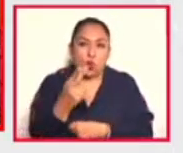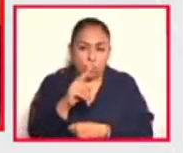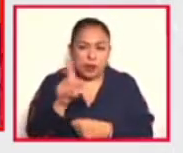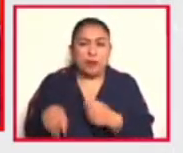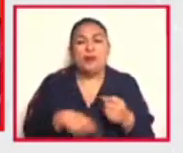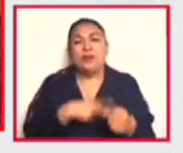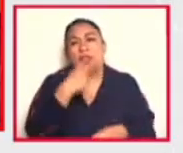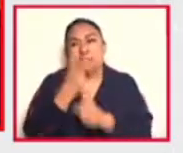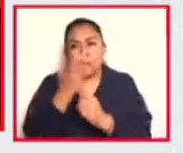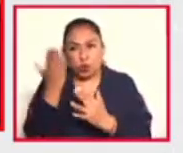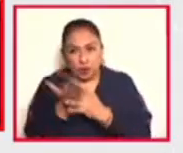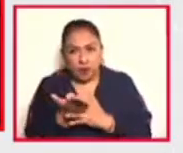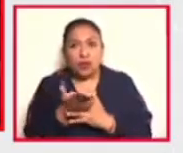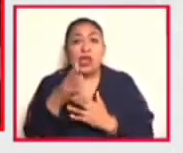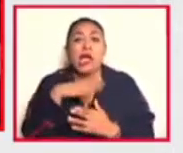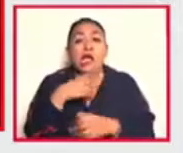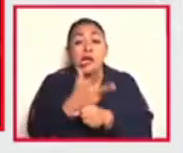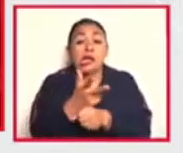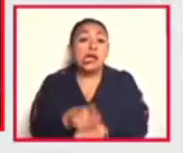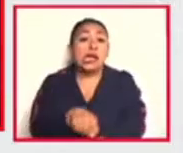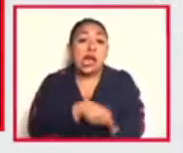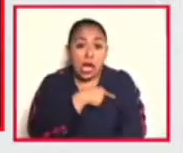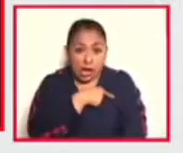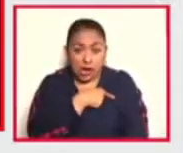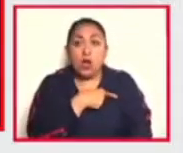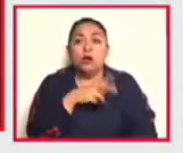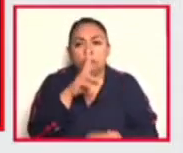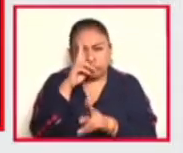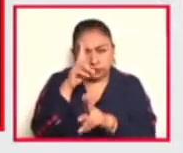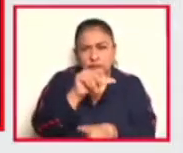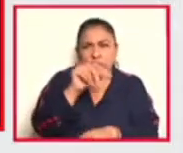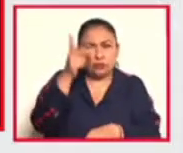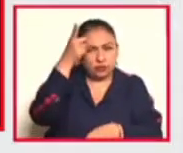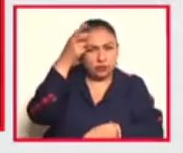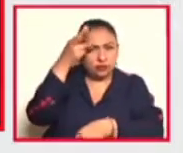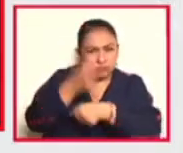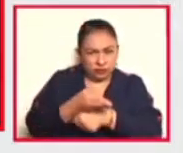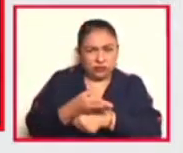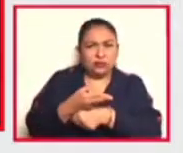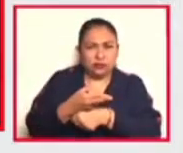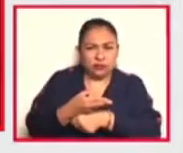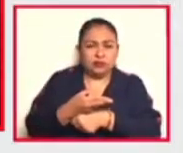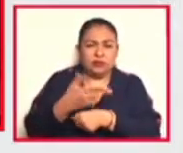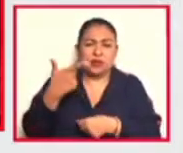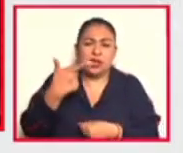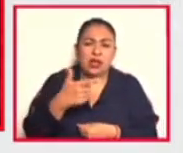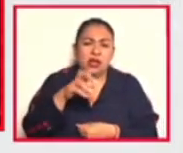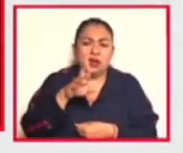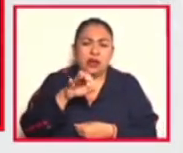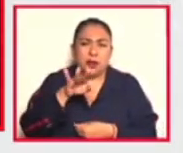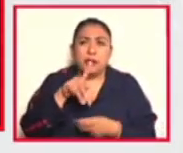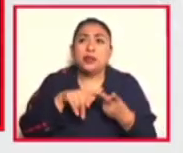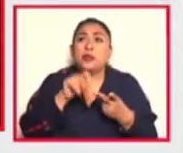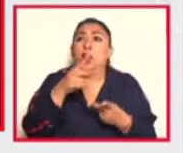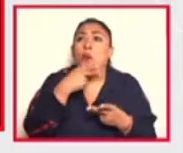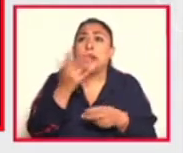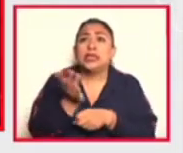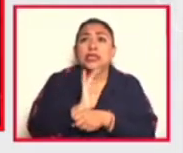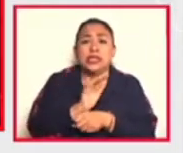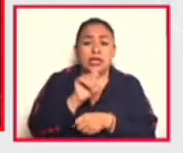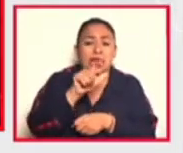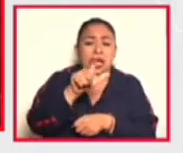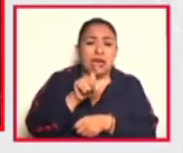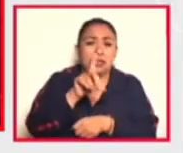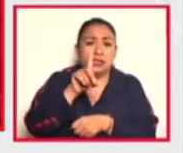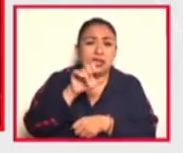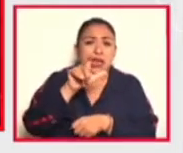a los largometrajes. Se realizará un homenaje al director de Gremlin, Joe Dante, así como al cineasta Alex de la Iglesia, director